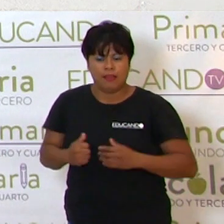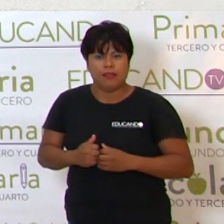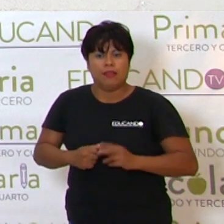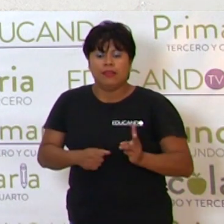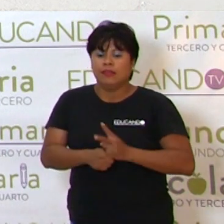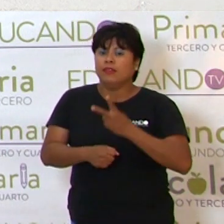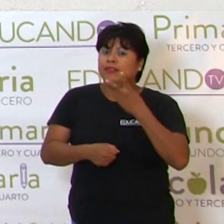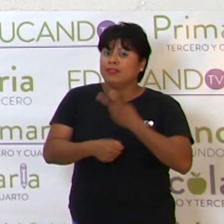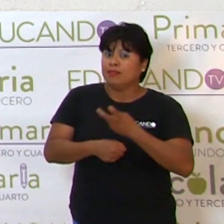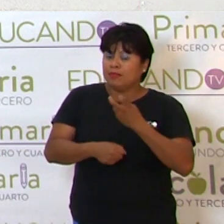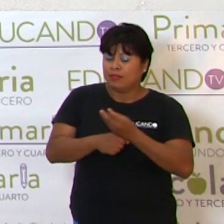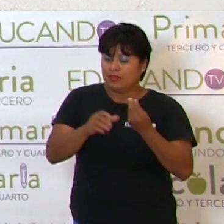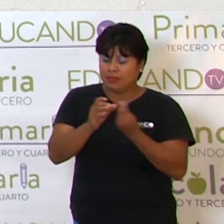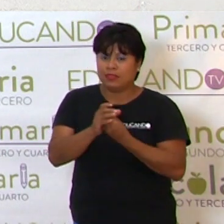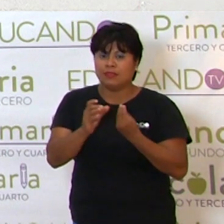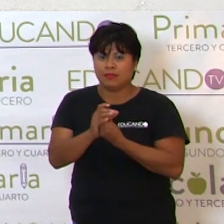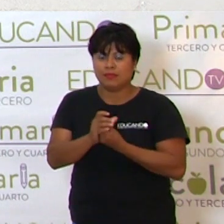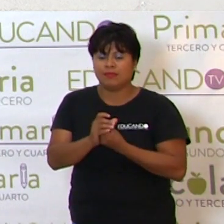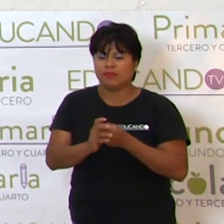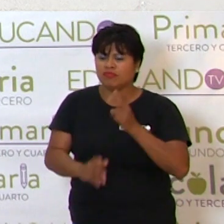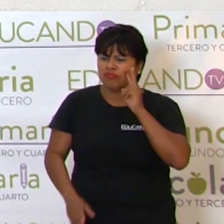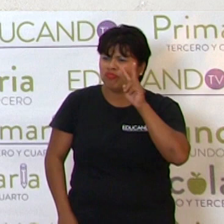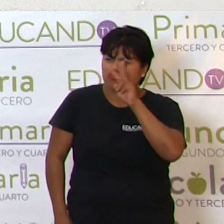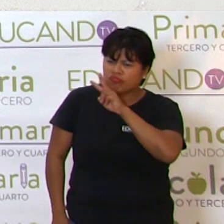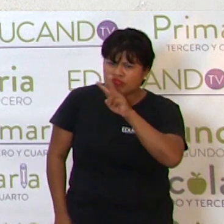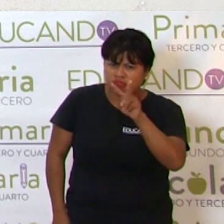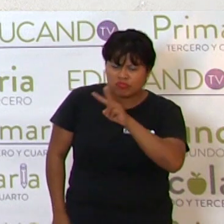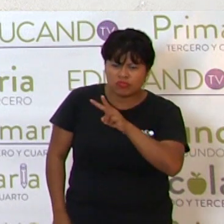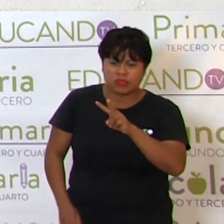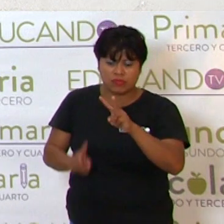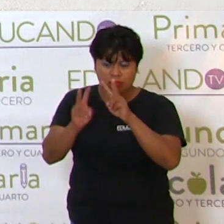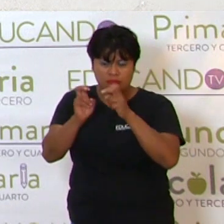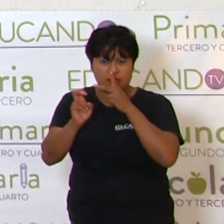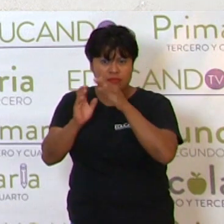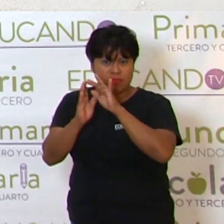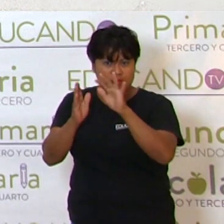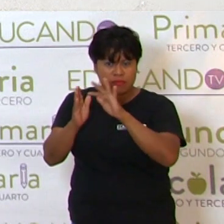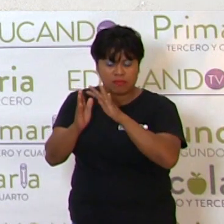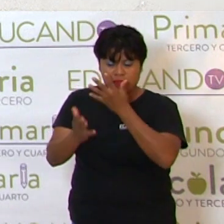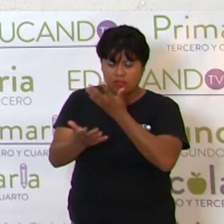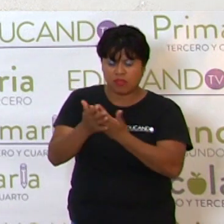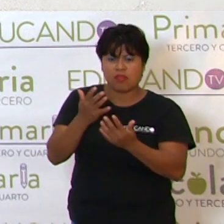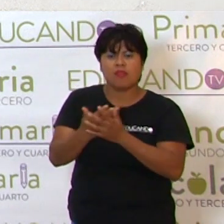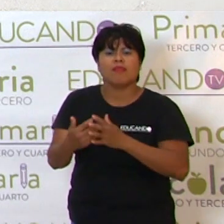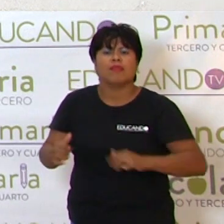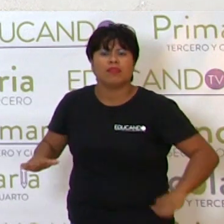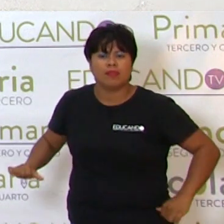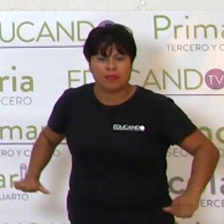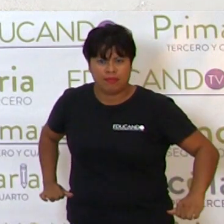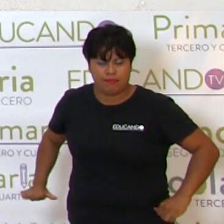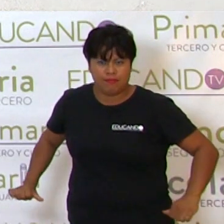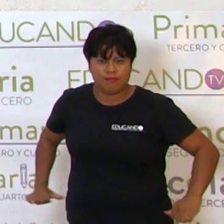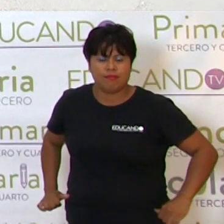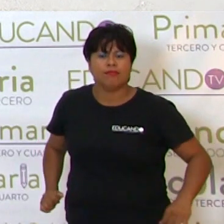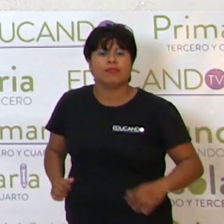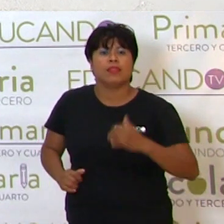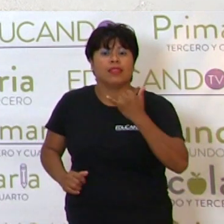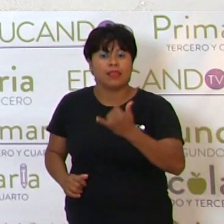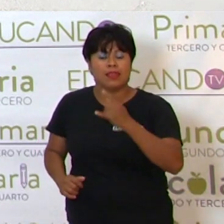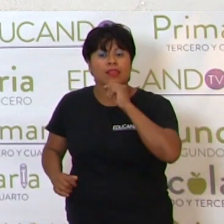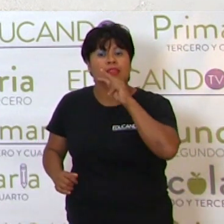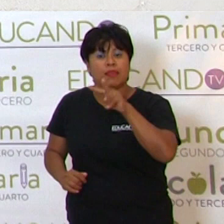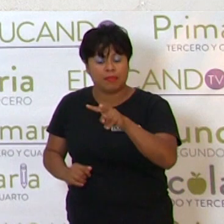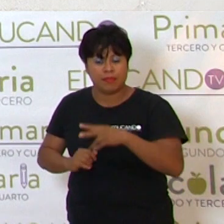la segunda sesión analizamos un texto, una obra teatral. Y